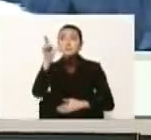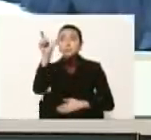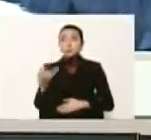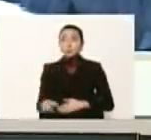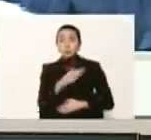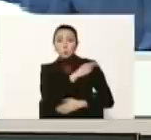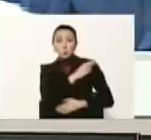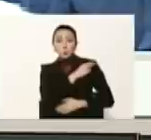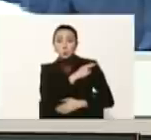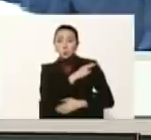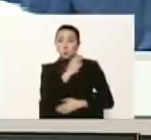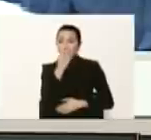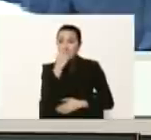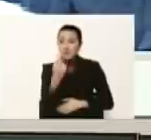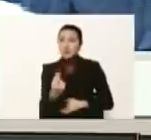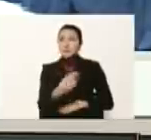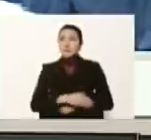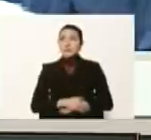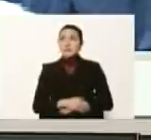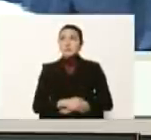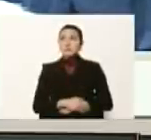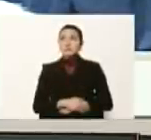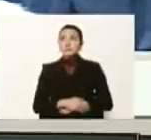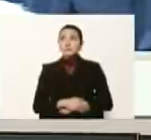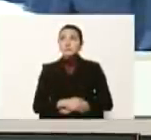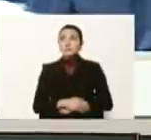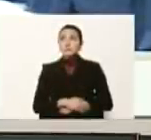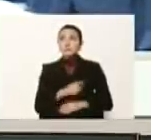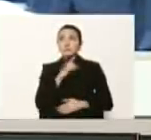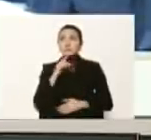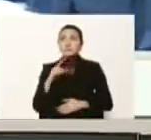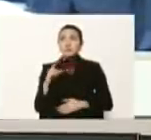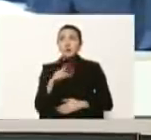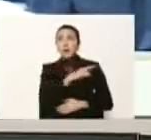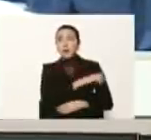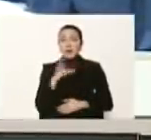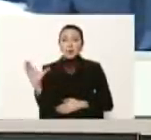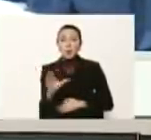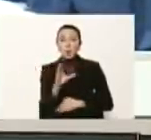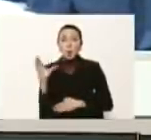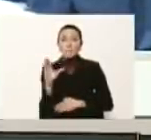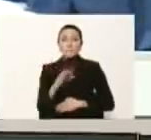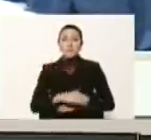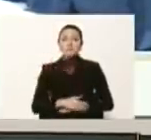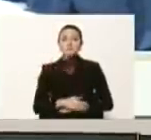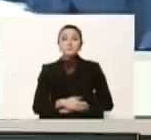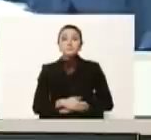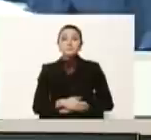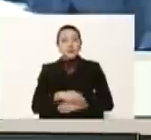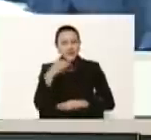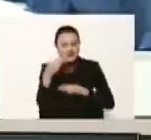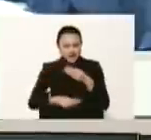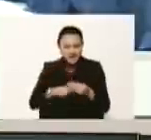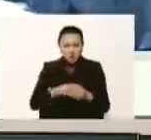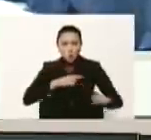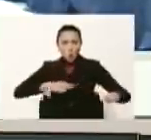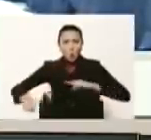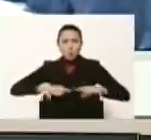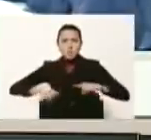Sur, Gray Keller, a Colombia, a establecer